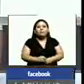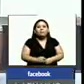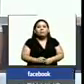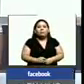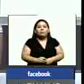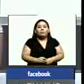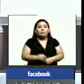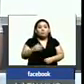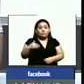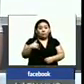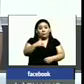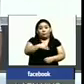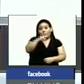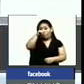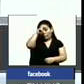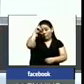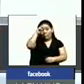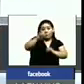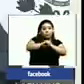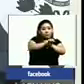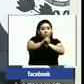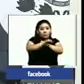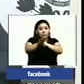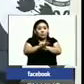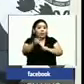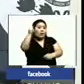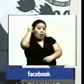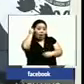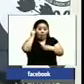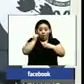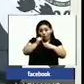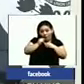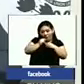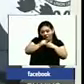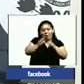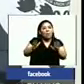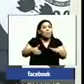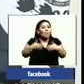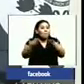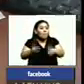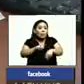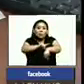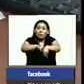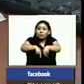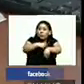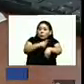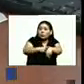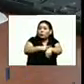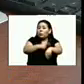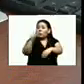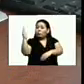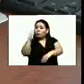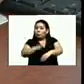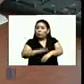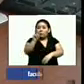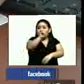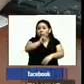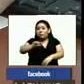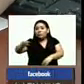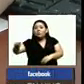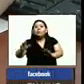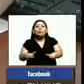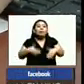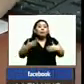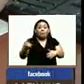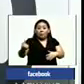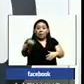Y el Ministerio de Trabajo lanzó el servicio de call center, el cual estará habilitado las 24 horas del día y los 7 días de la semana La